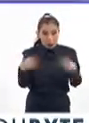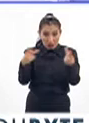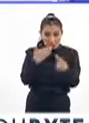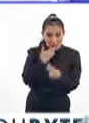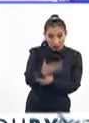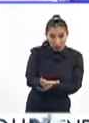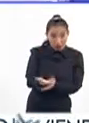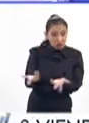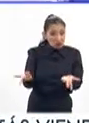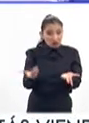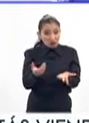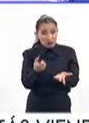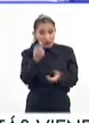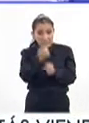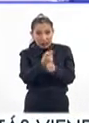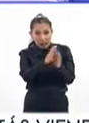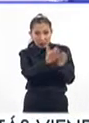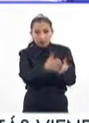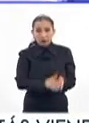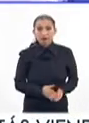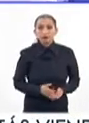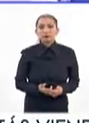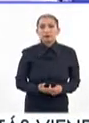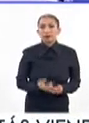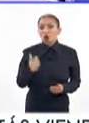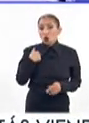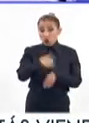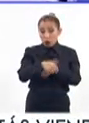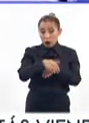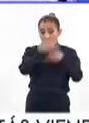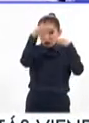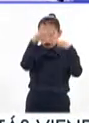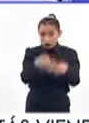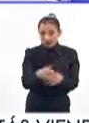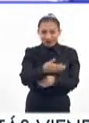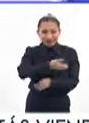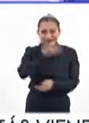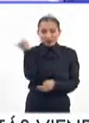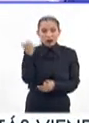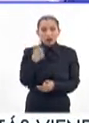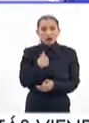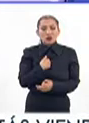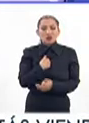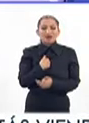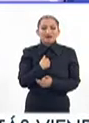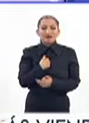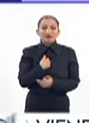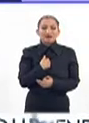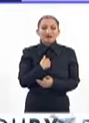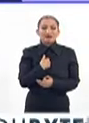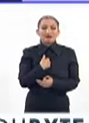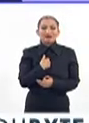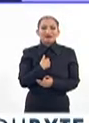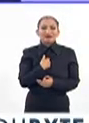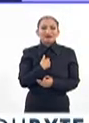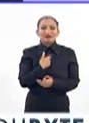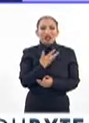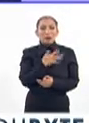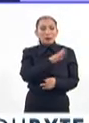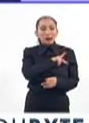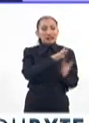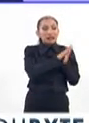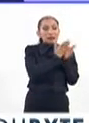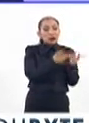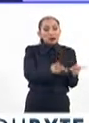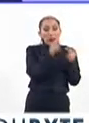venta de este primero? Mira, yo no tengo los datos propiamente porque yo de alguna manera tenía como... mis libros